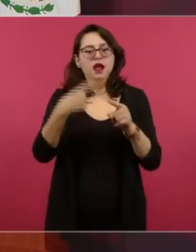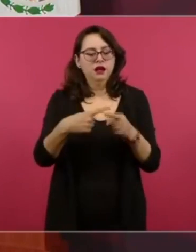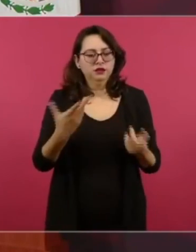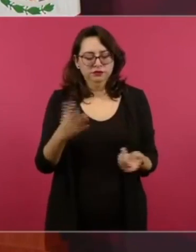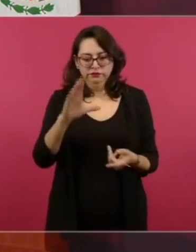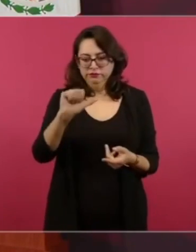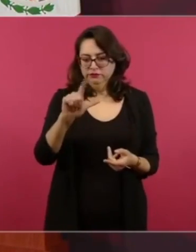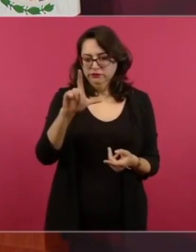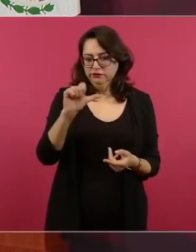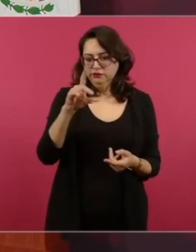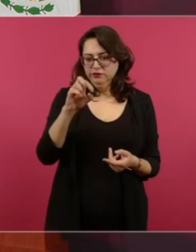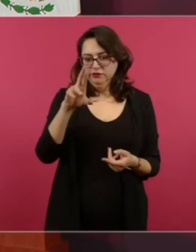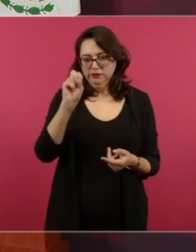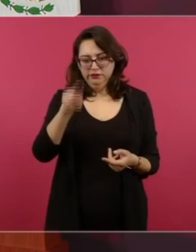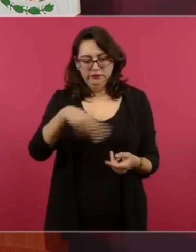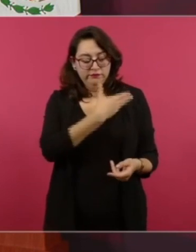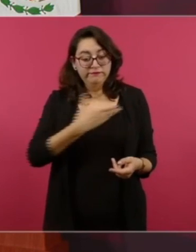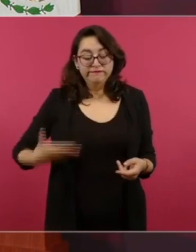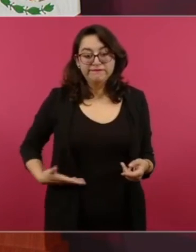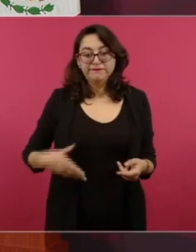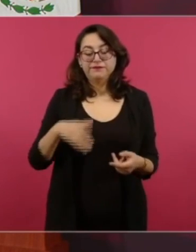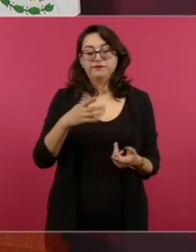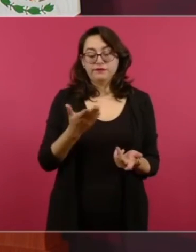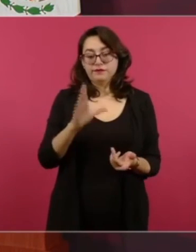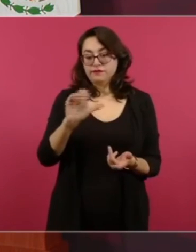En los enfrentamientos,